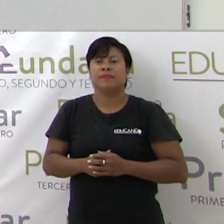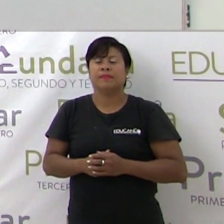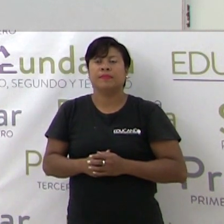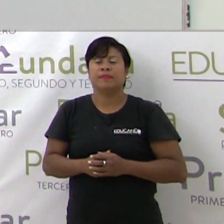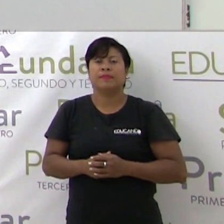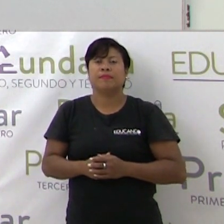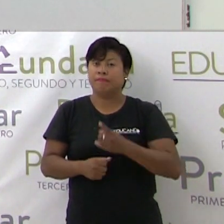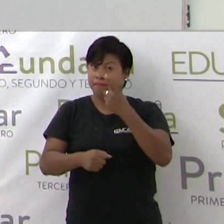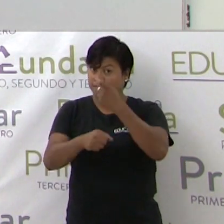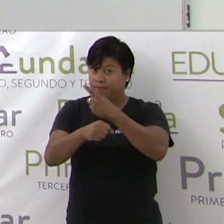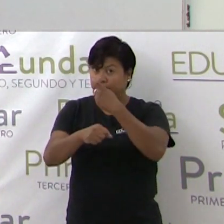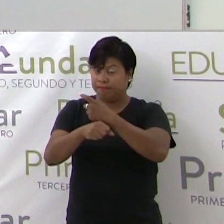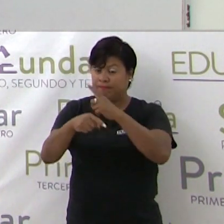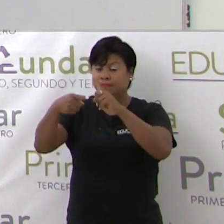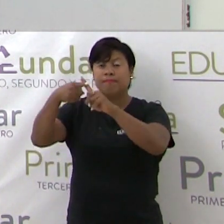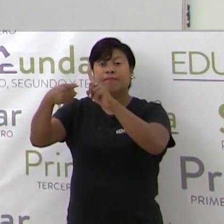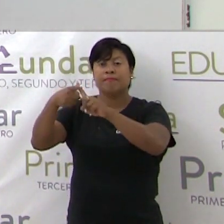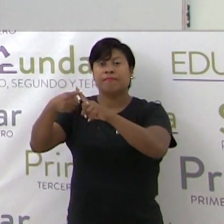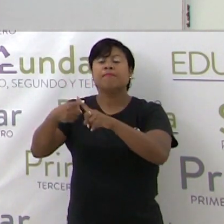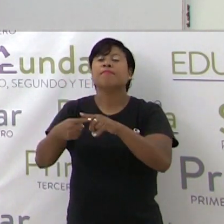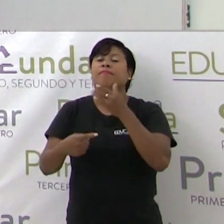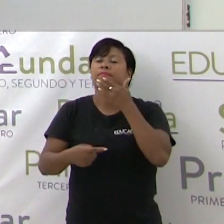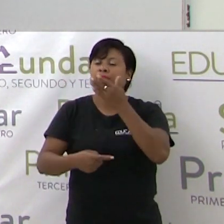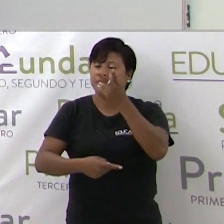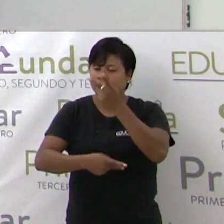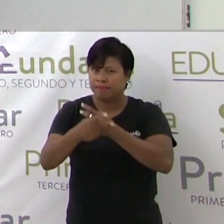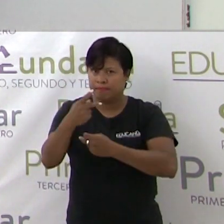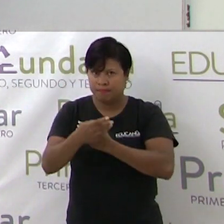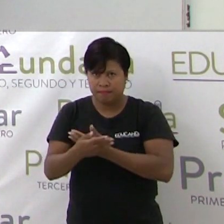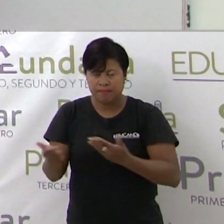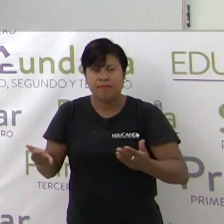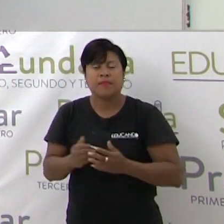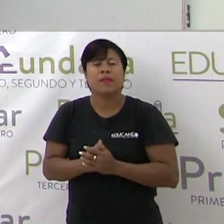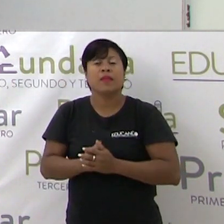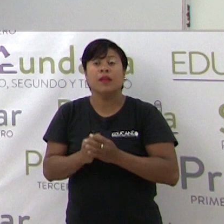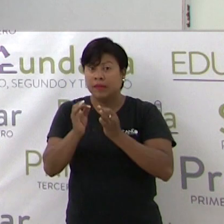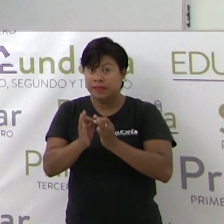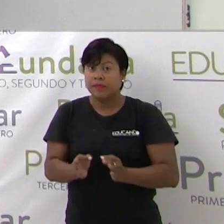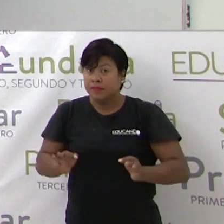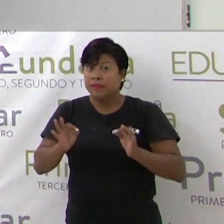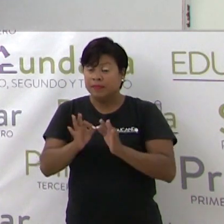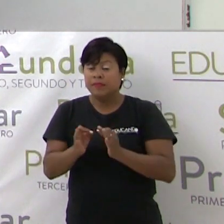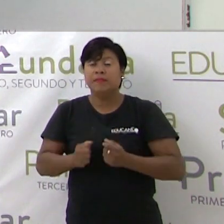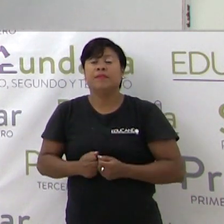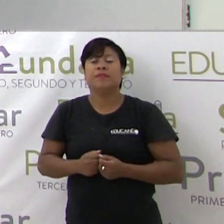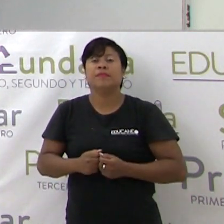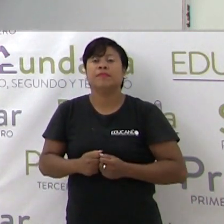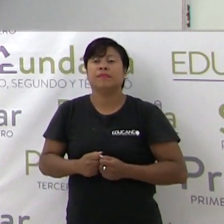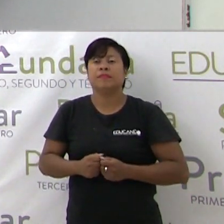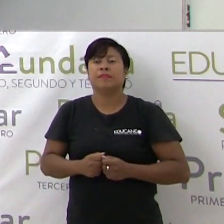la bienvenida. Y muy importante también es